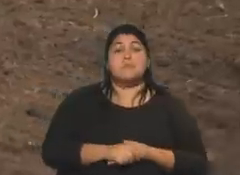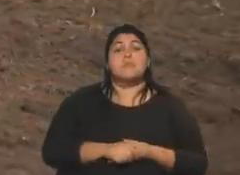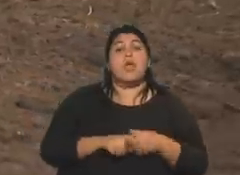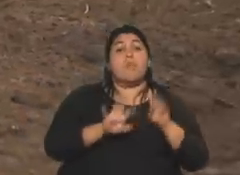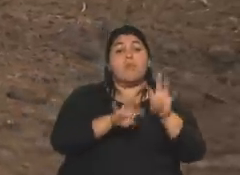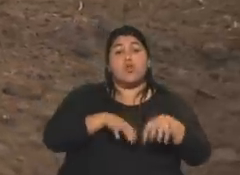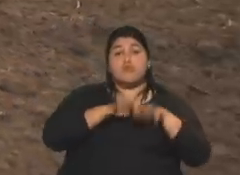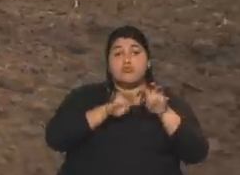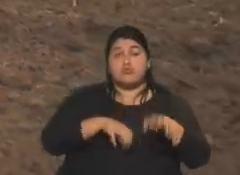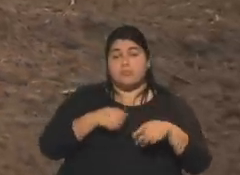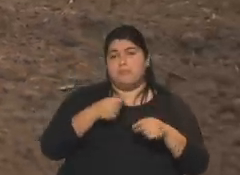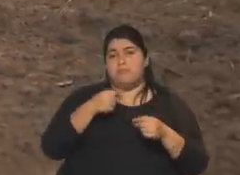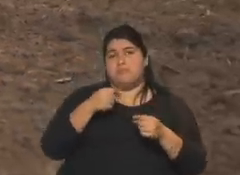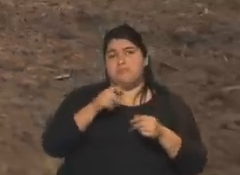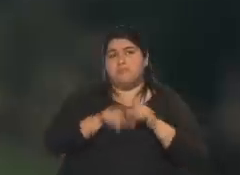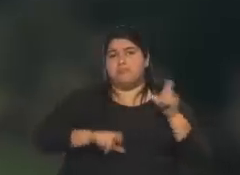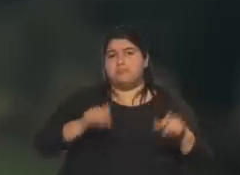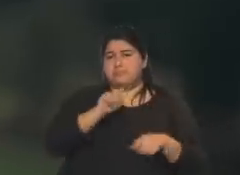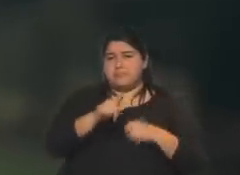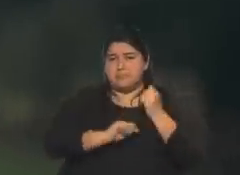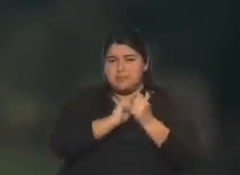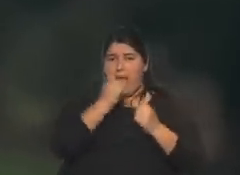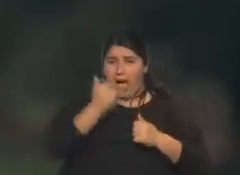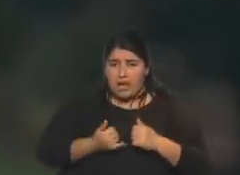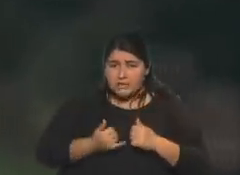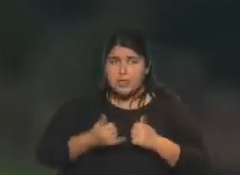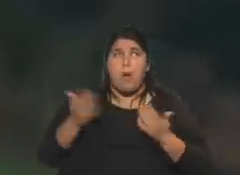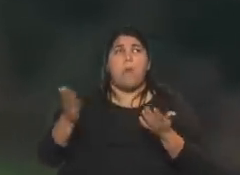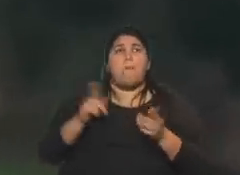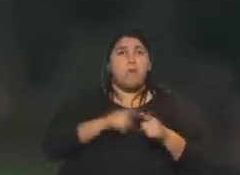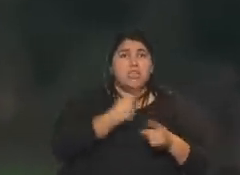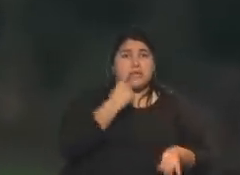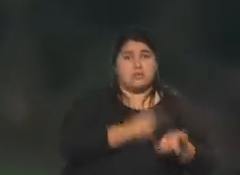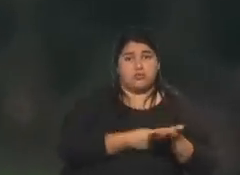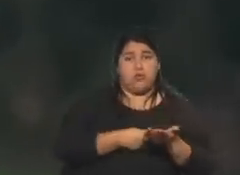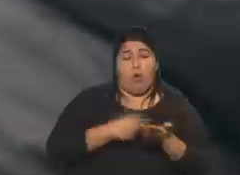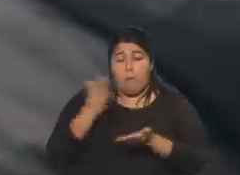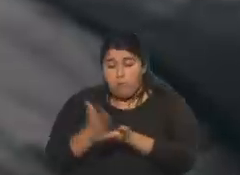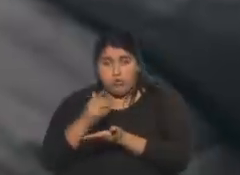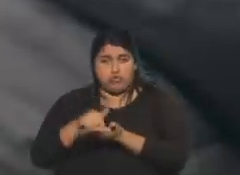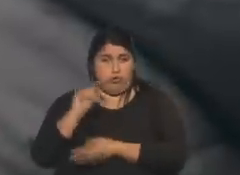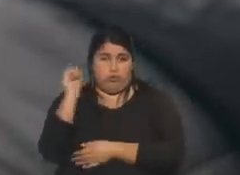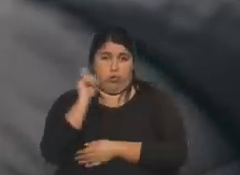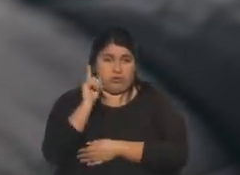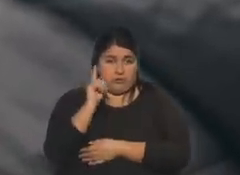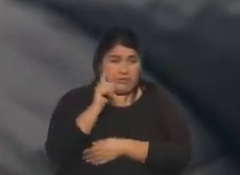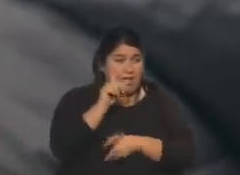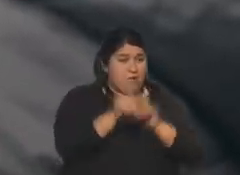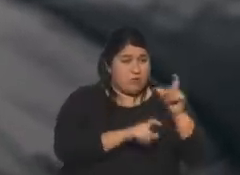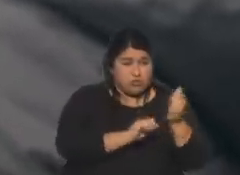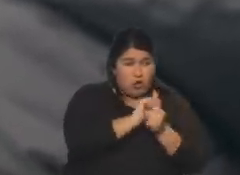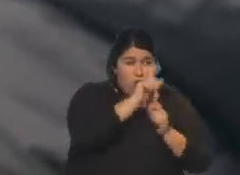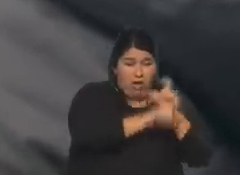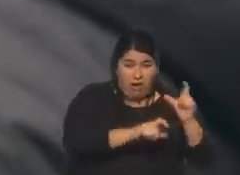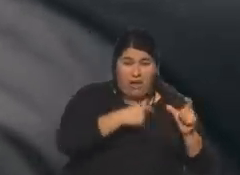productores agropecuarios en la Argentina es una decisión política. Política, no productiva. ¿Quién quiere que te produzca el alimento? ¿500.000, 1.000.000 de productores de rostro